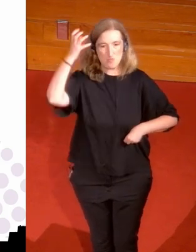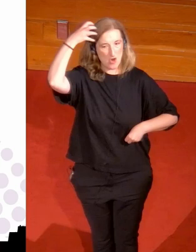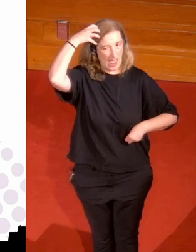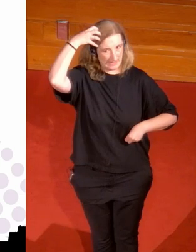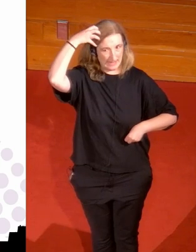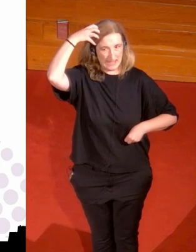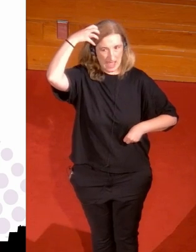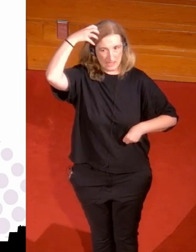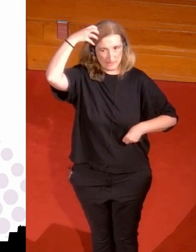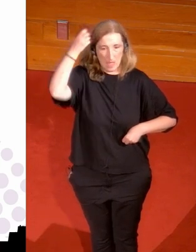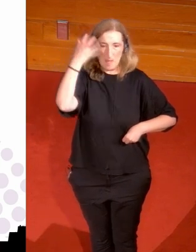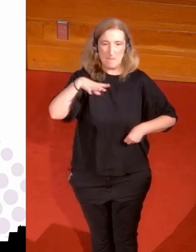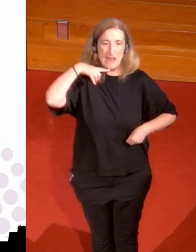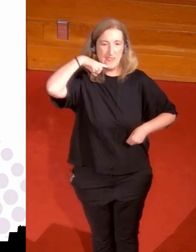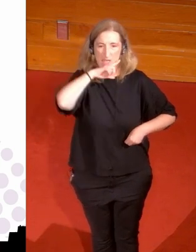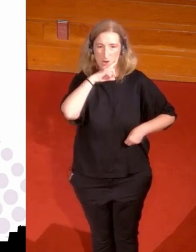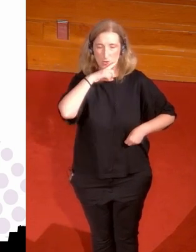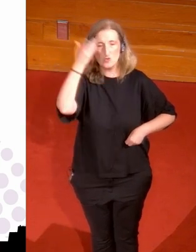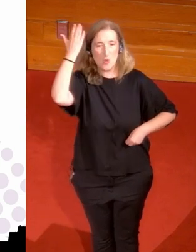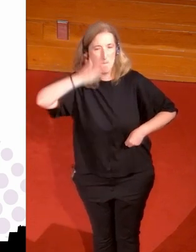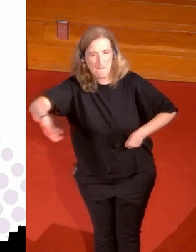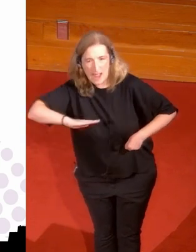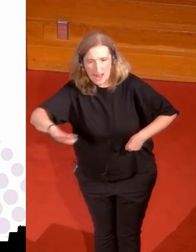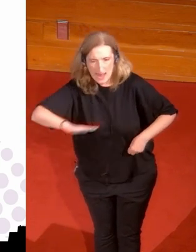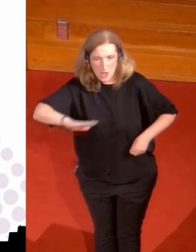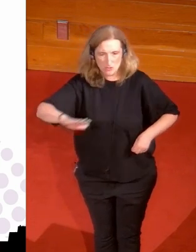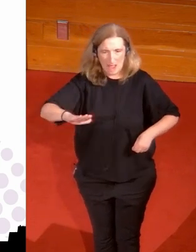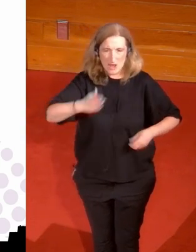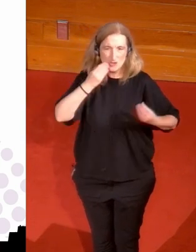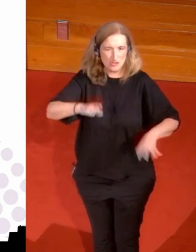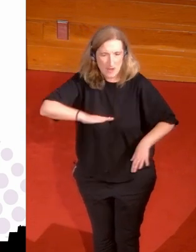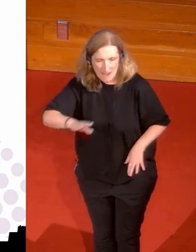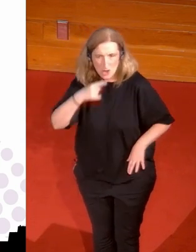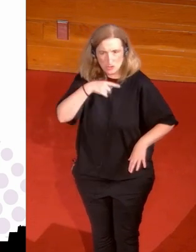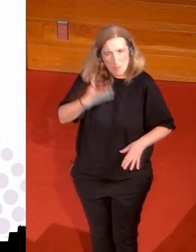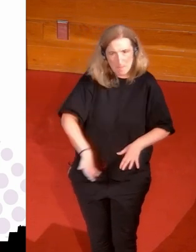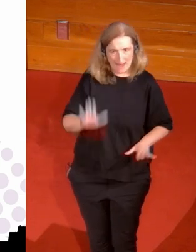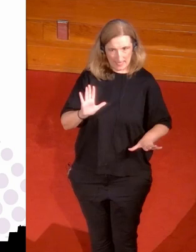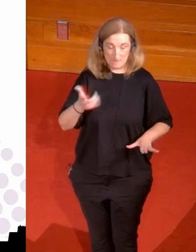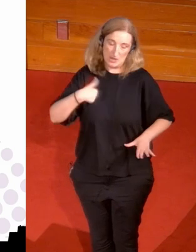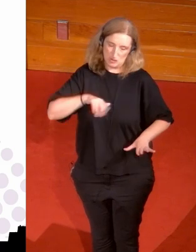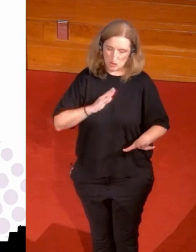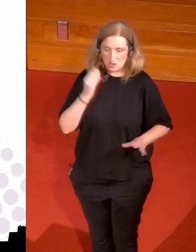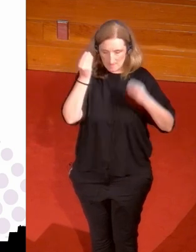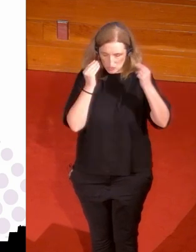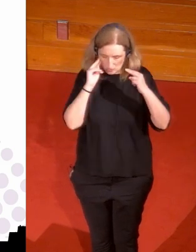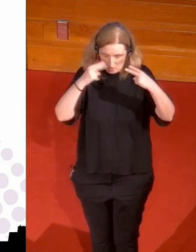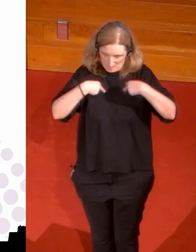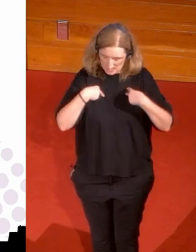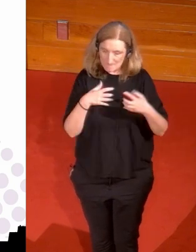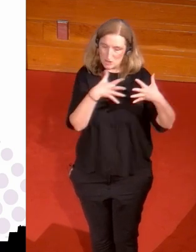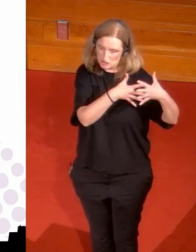tenemos que parce que los rusos son los malos de toda de toda la historia y yo creo que tanto Estados